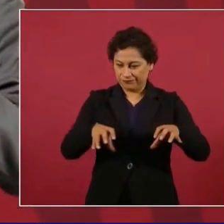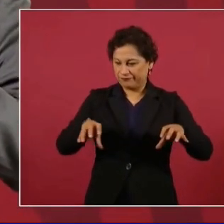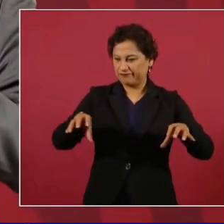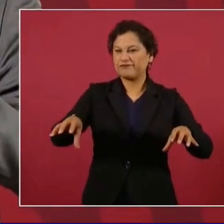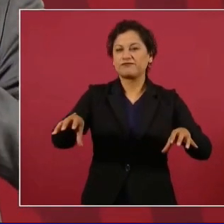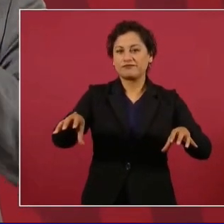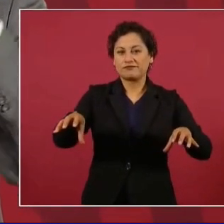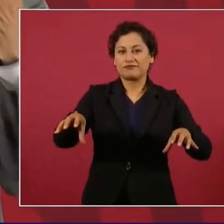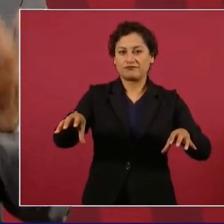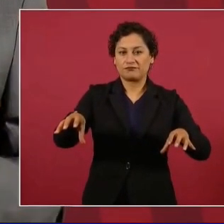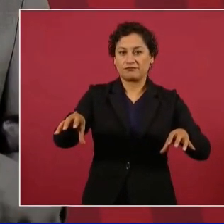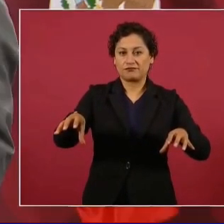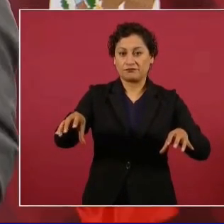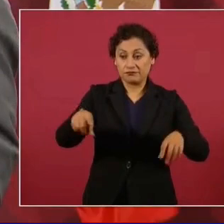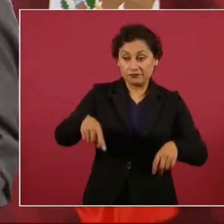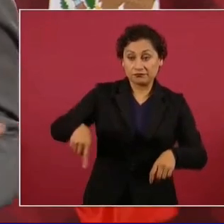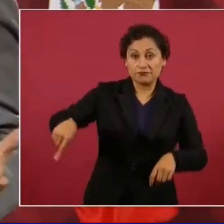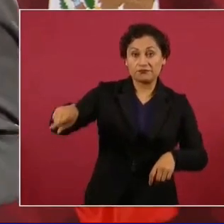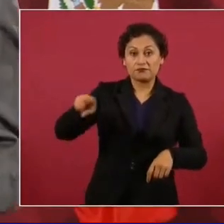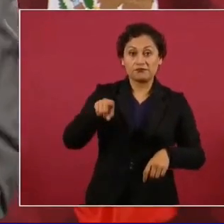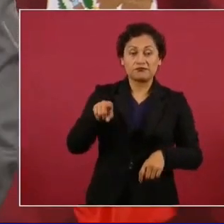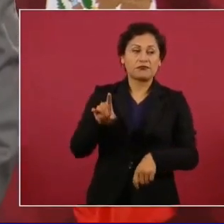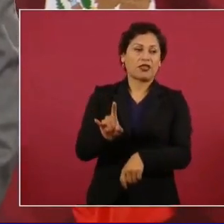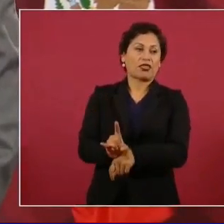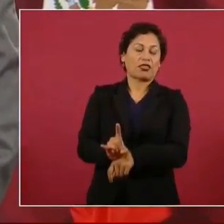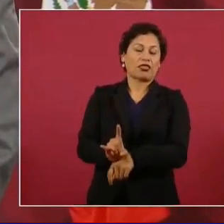en el manto de la simulación.